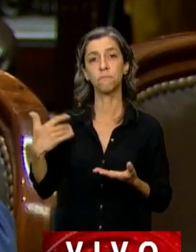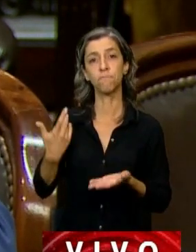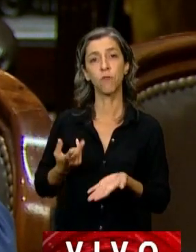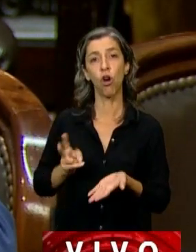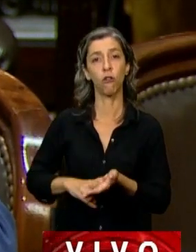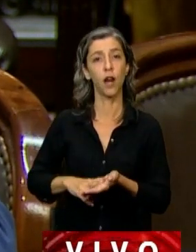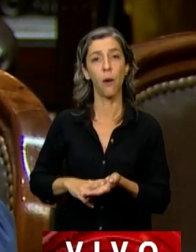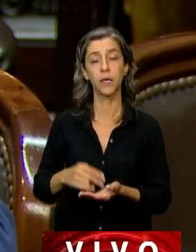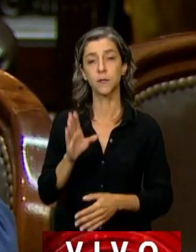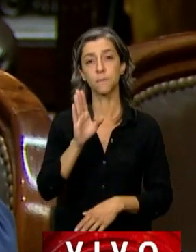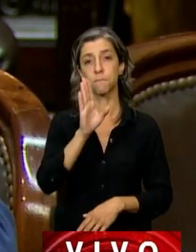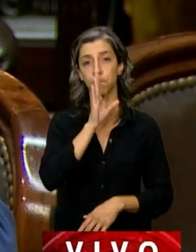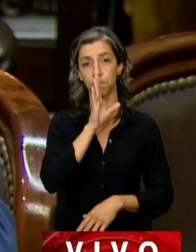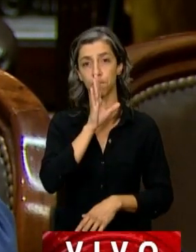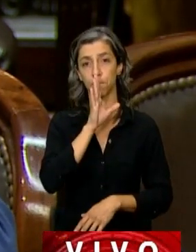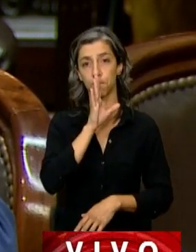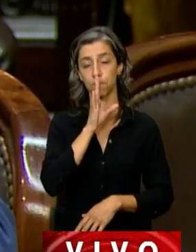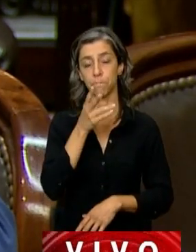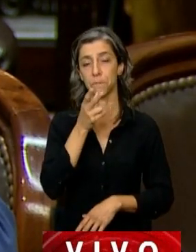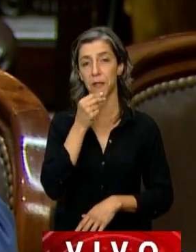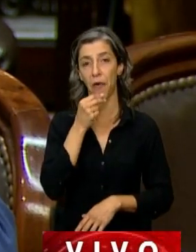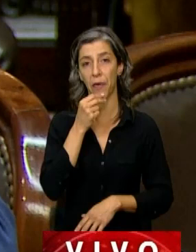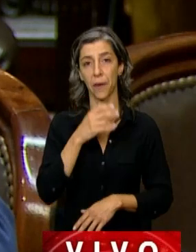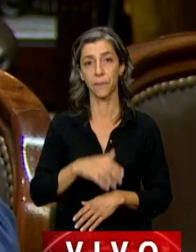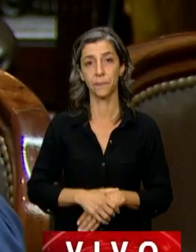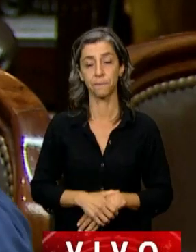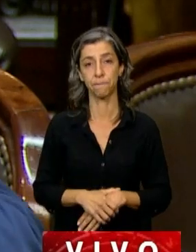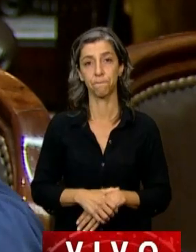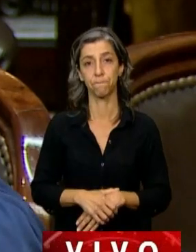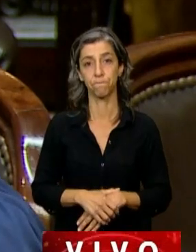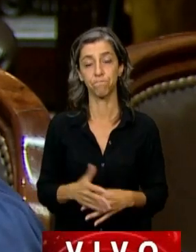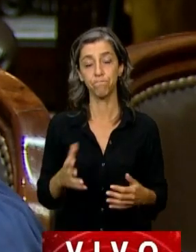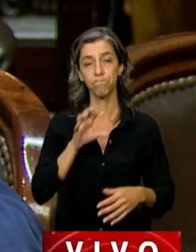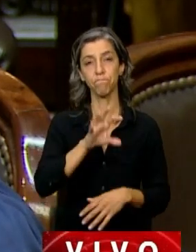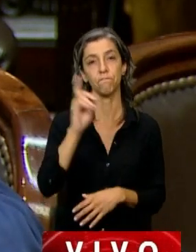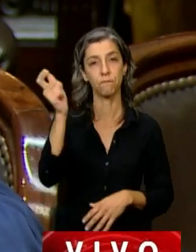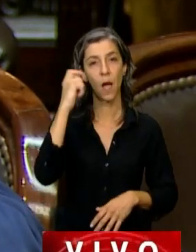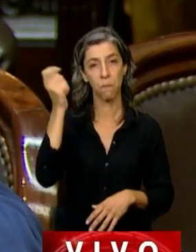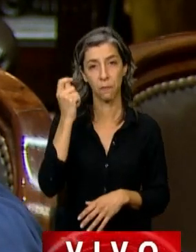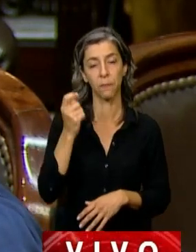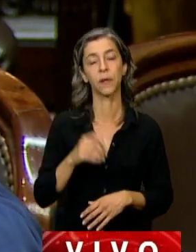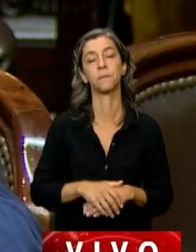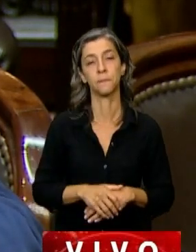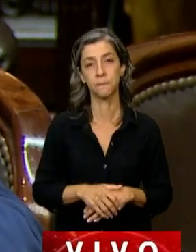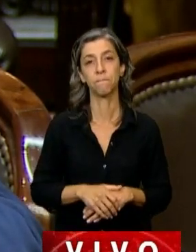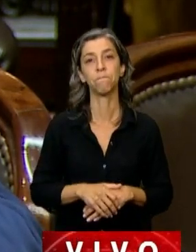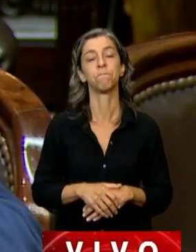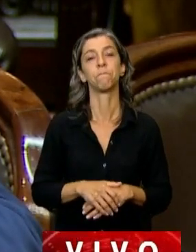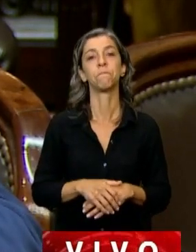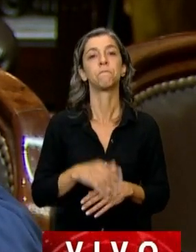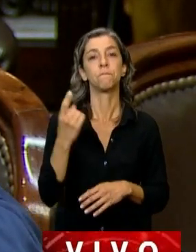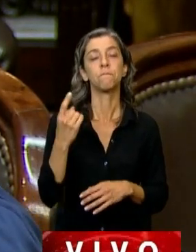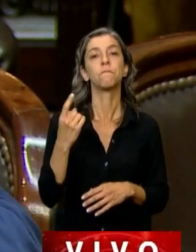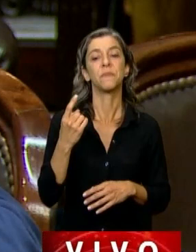nuevamente no hicieron nada. En La Pampa, Presidenta, hay una denuncia de abuso